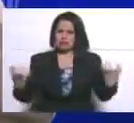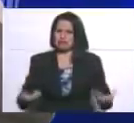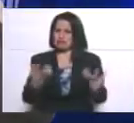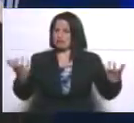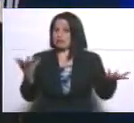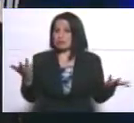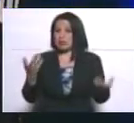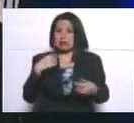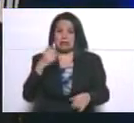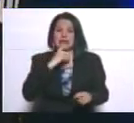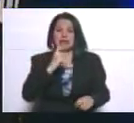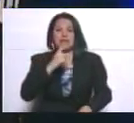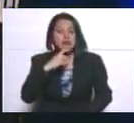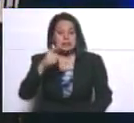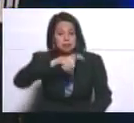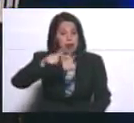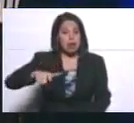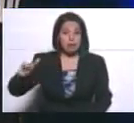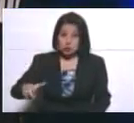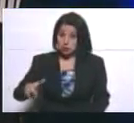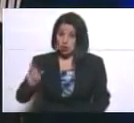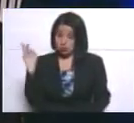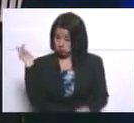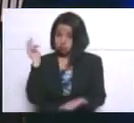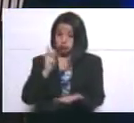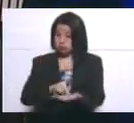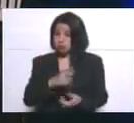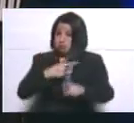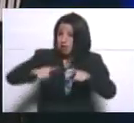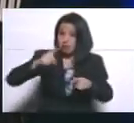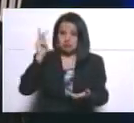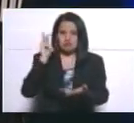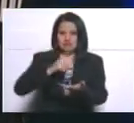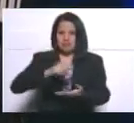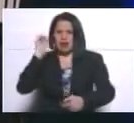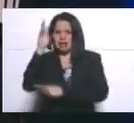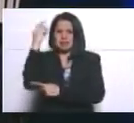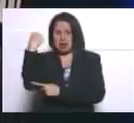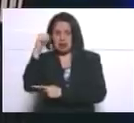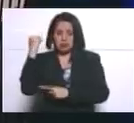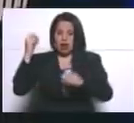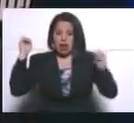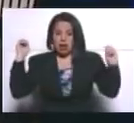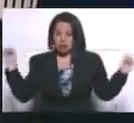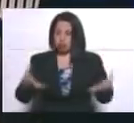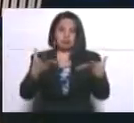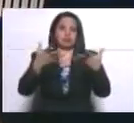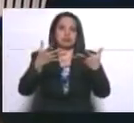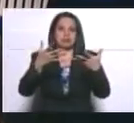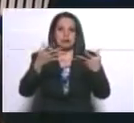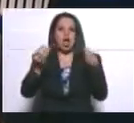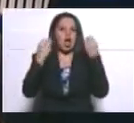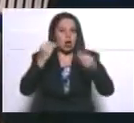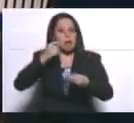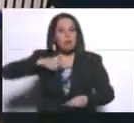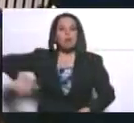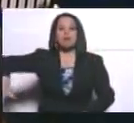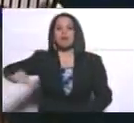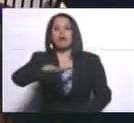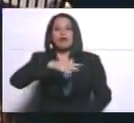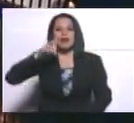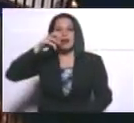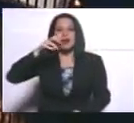venezolanos y las venezolanas. Y la constituyente llegó, como usted dice, como un poder, con un poder mágico, pero ese poder mágico es el poder del pueblo, que fue lo que